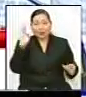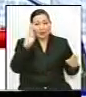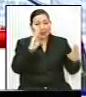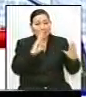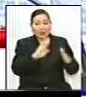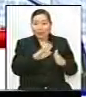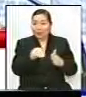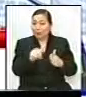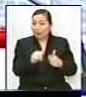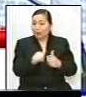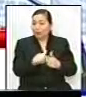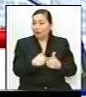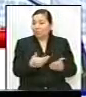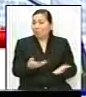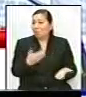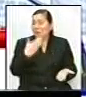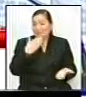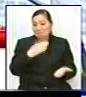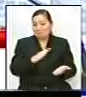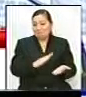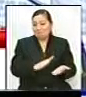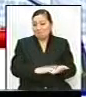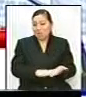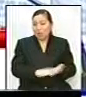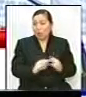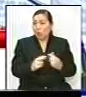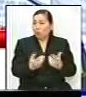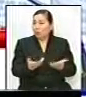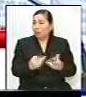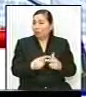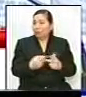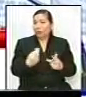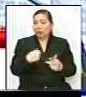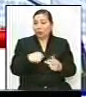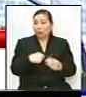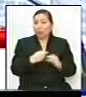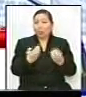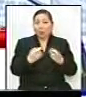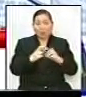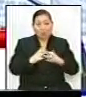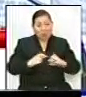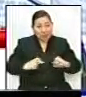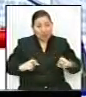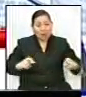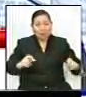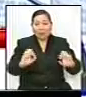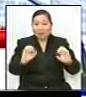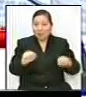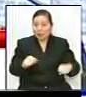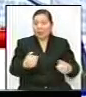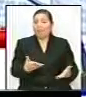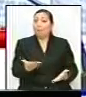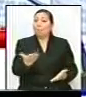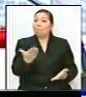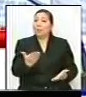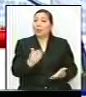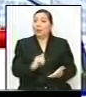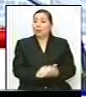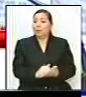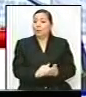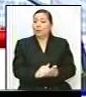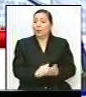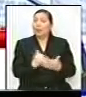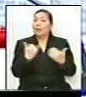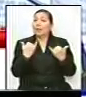hacer todo eso de una manera irregular desde su partido de nacimiento, y nosotros como Parlamento, señor presidente, sí sugiero y pido a la vez de